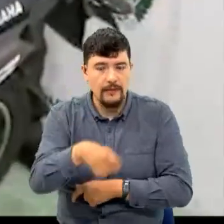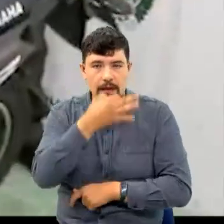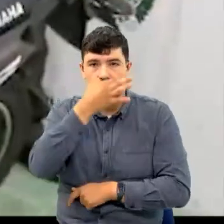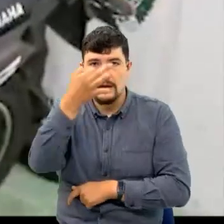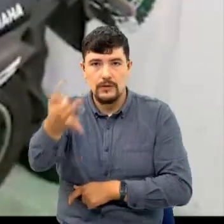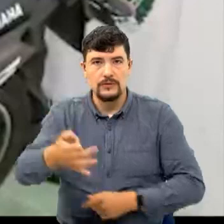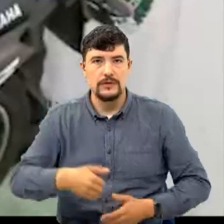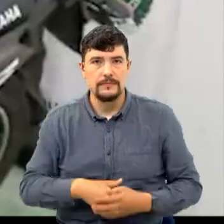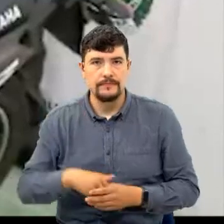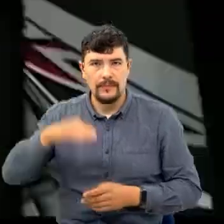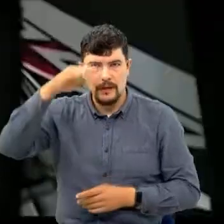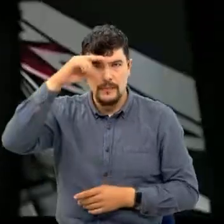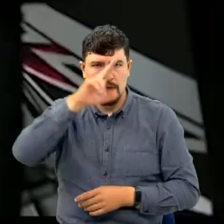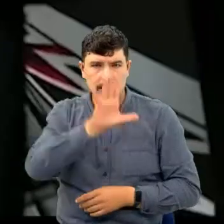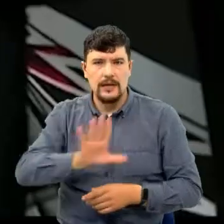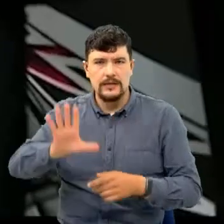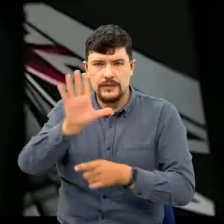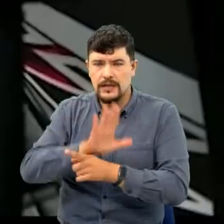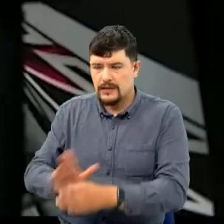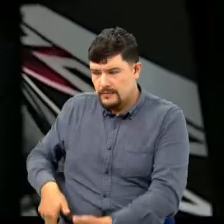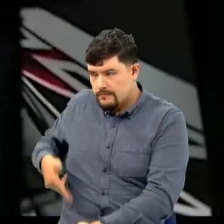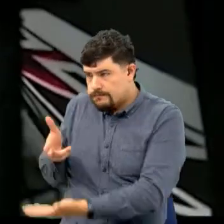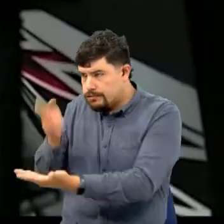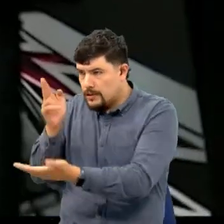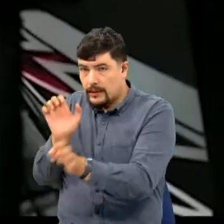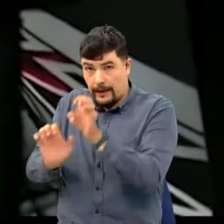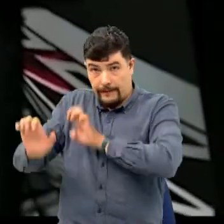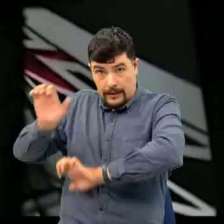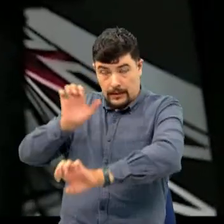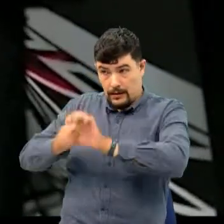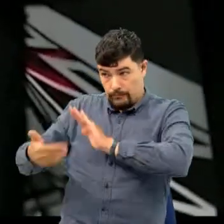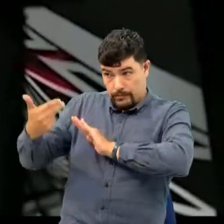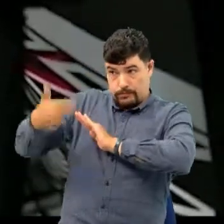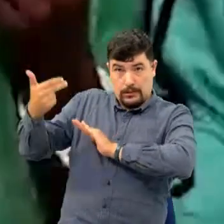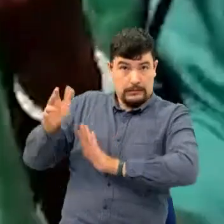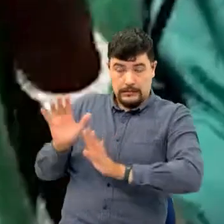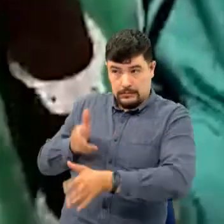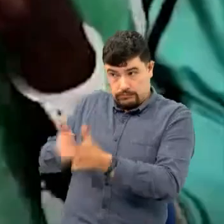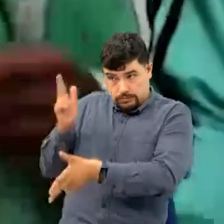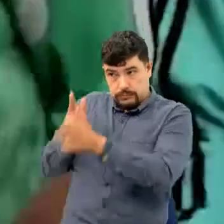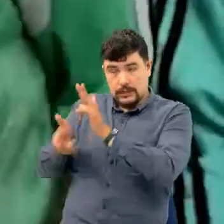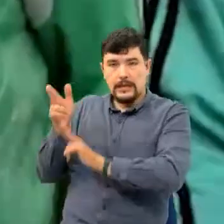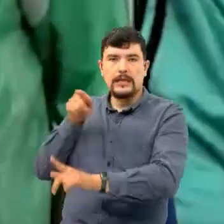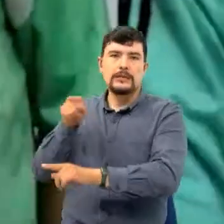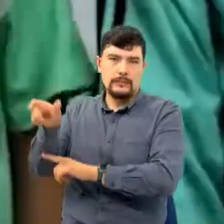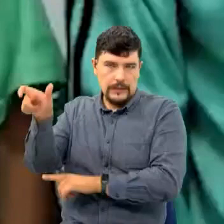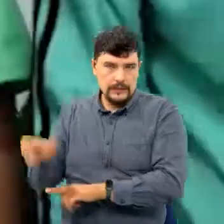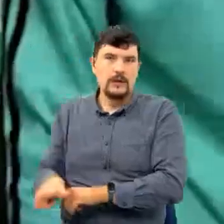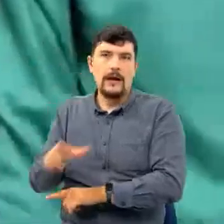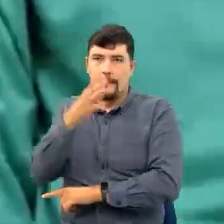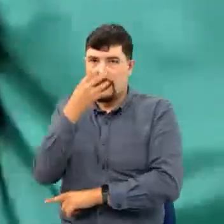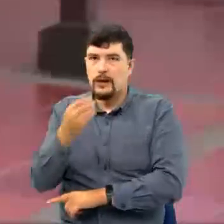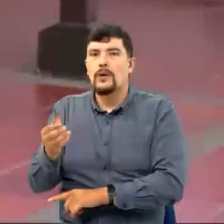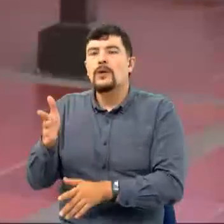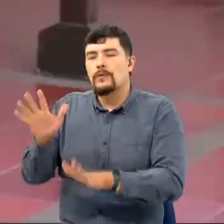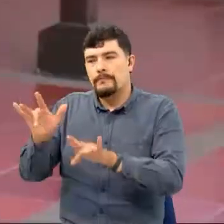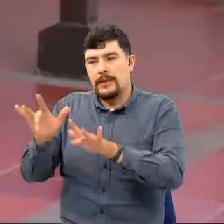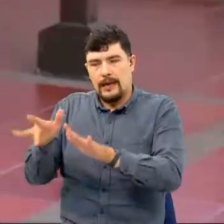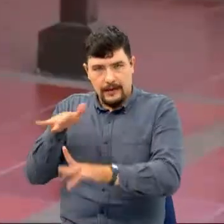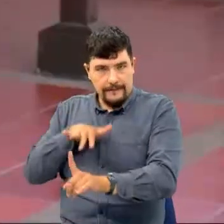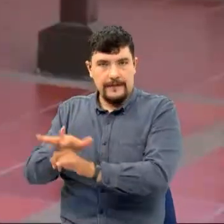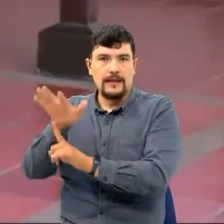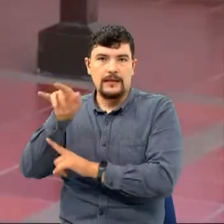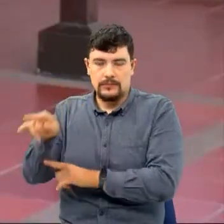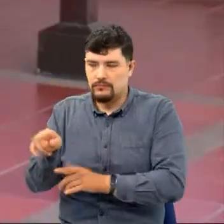uno de los policías acciona su arma de dotación para defenderse y logra herir a uno de los delincuentes en su pierna. La persona que resultó herida